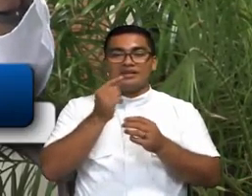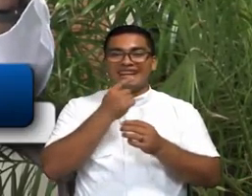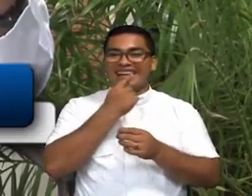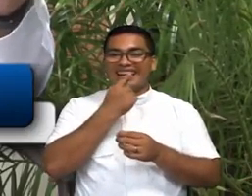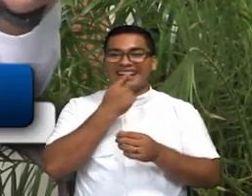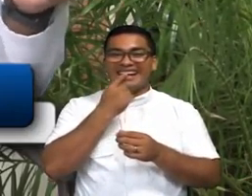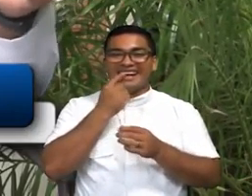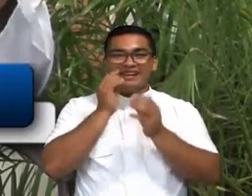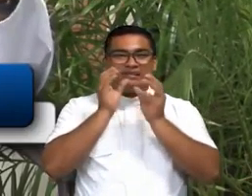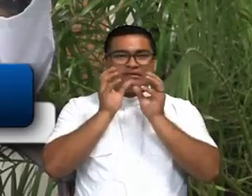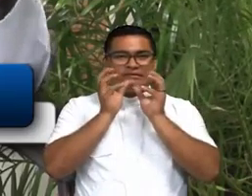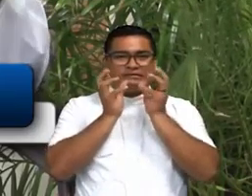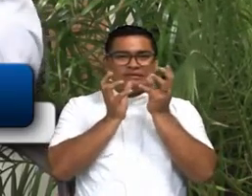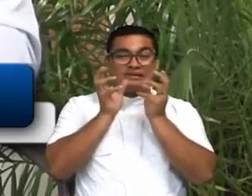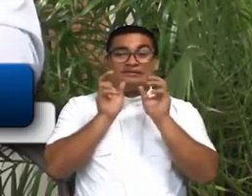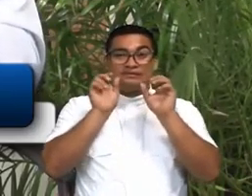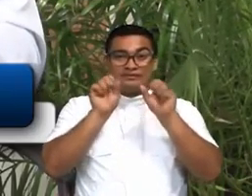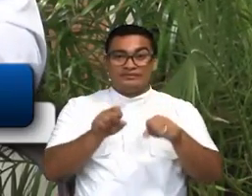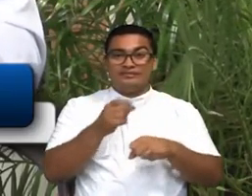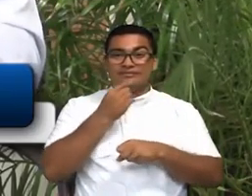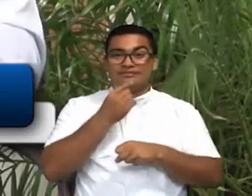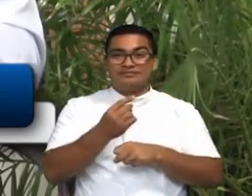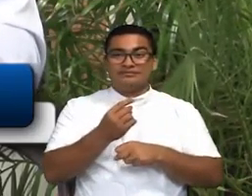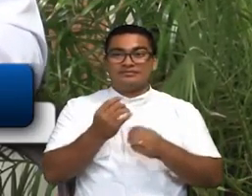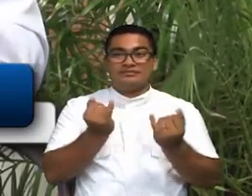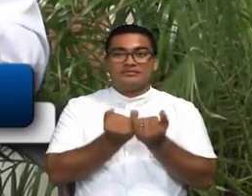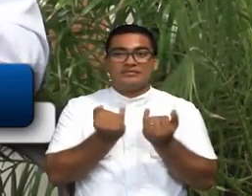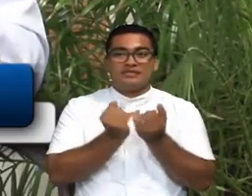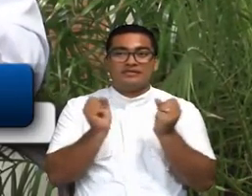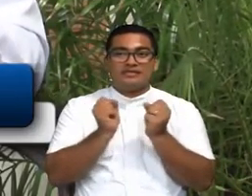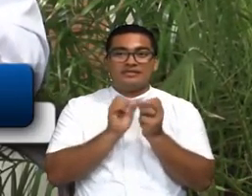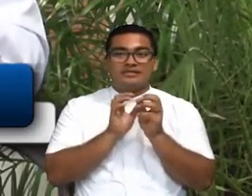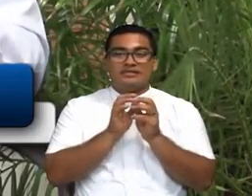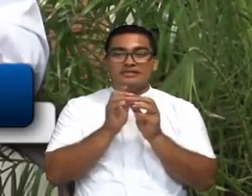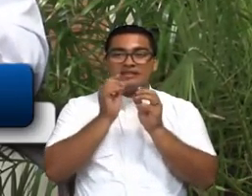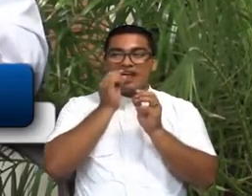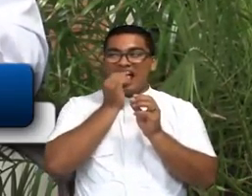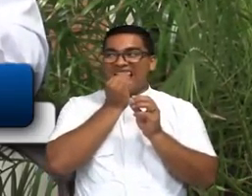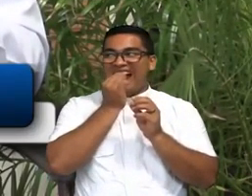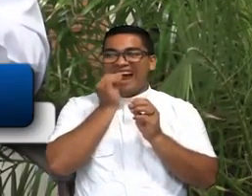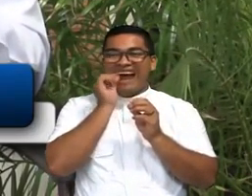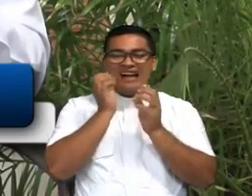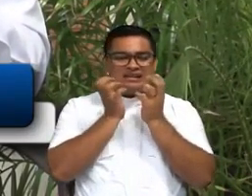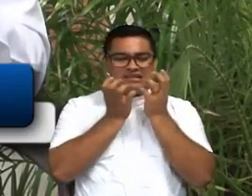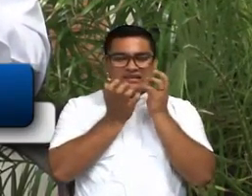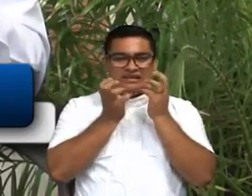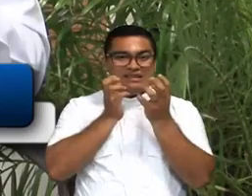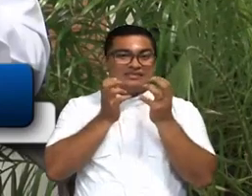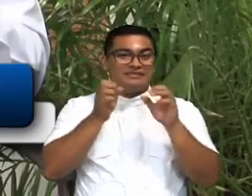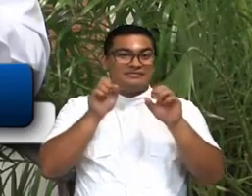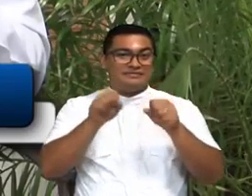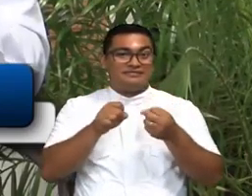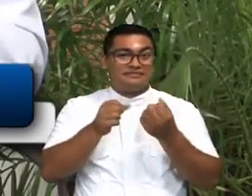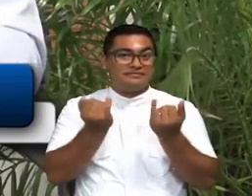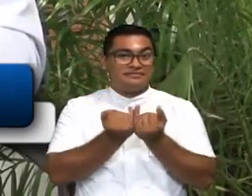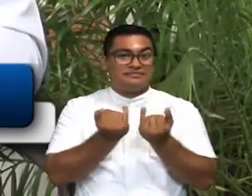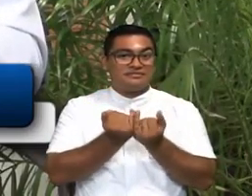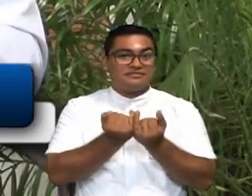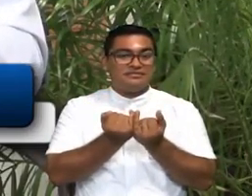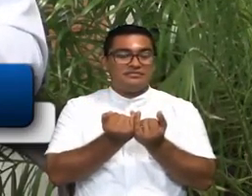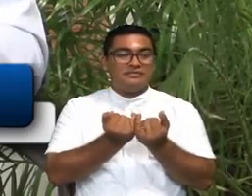término médico, discúlpenme que no me recuerdo, ¿ya? Pero sí hay una desviación de lo que son los dientes, ¿ya? Y